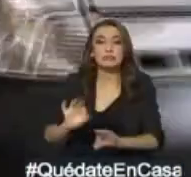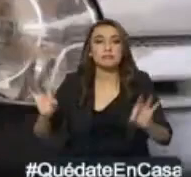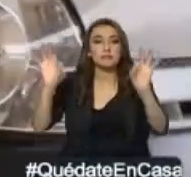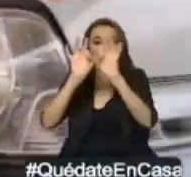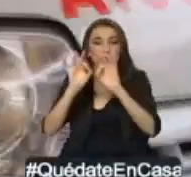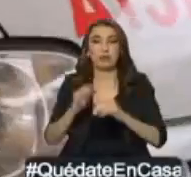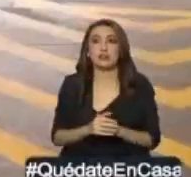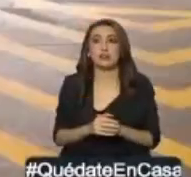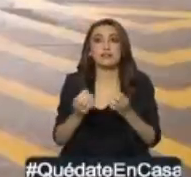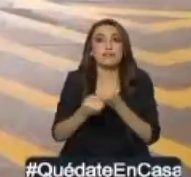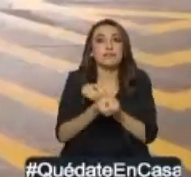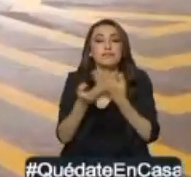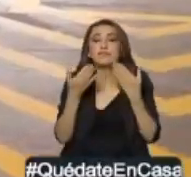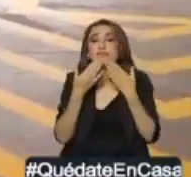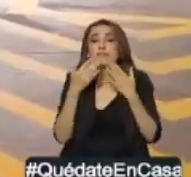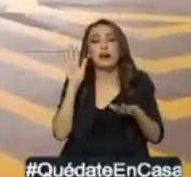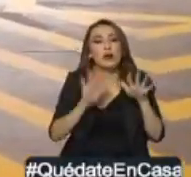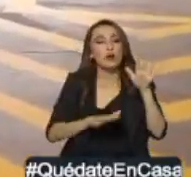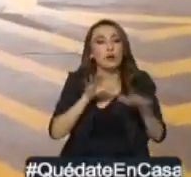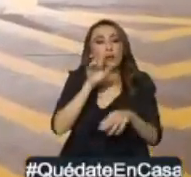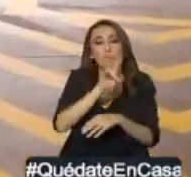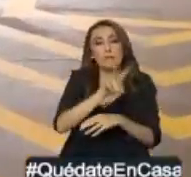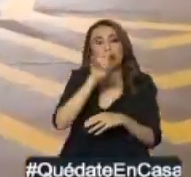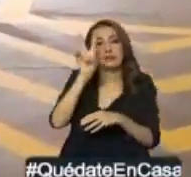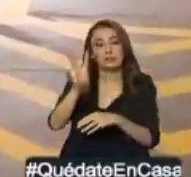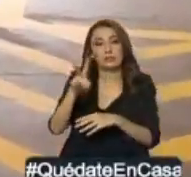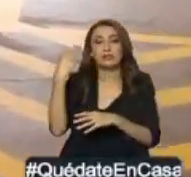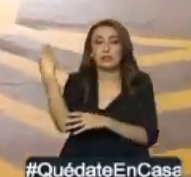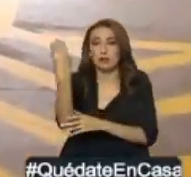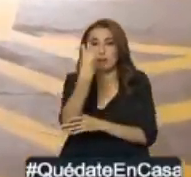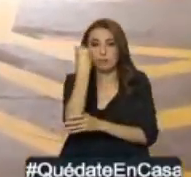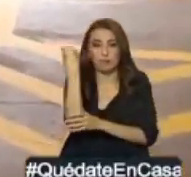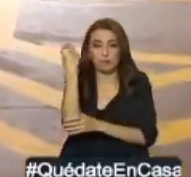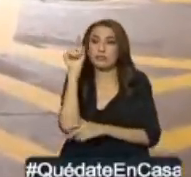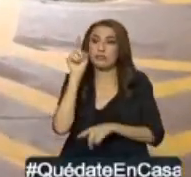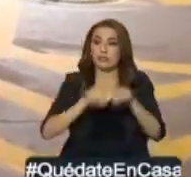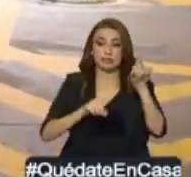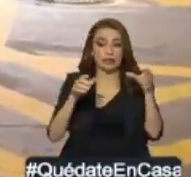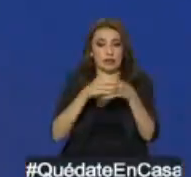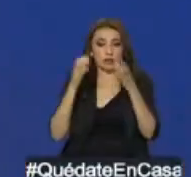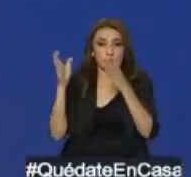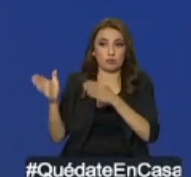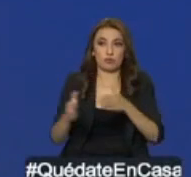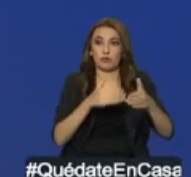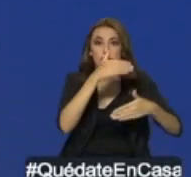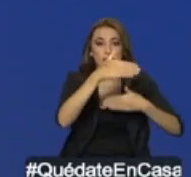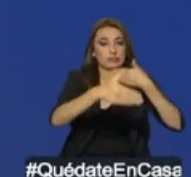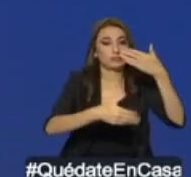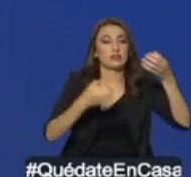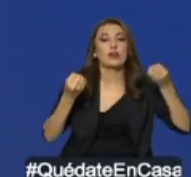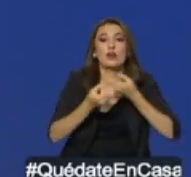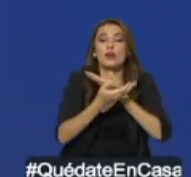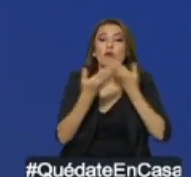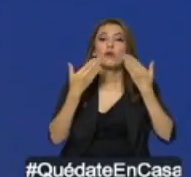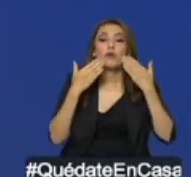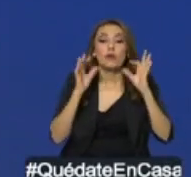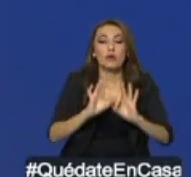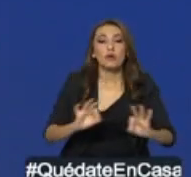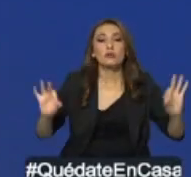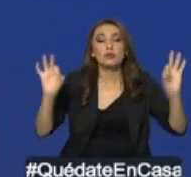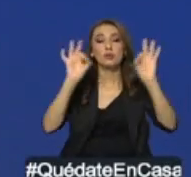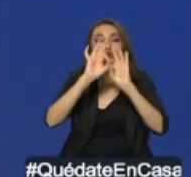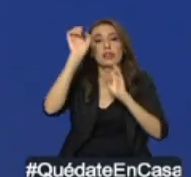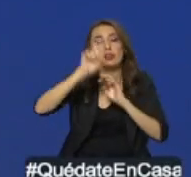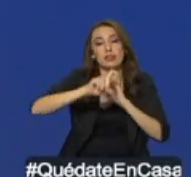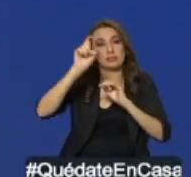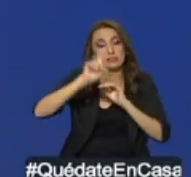hemos distribuido cerca de 22 ambulancias en varias provincias y las hemos destinado a aquellos sectores más necesitados